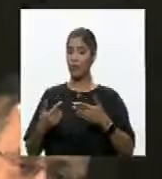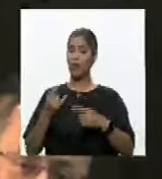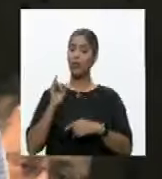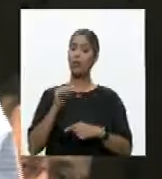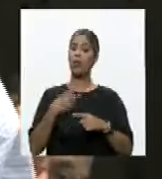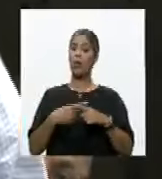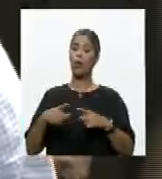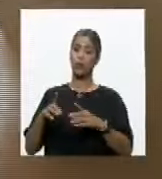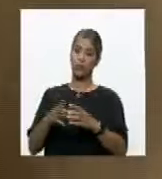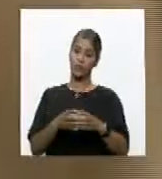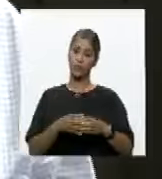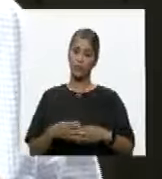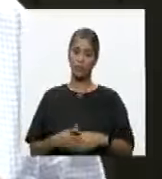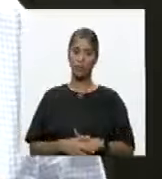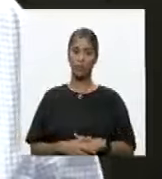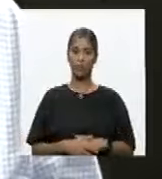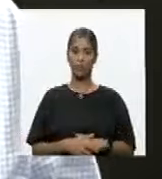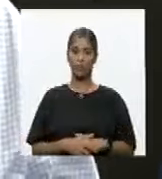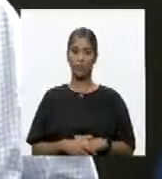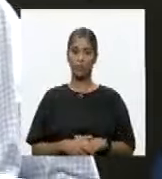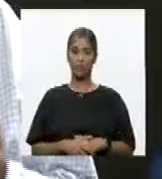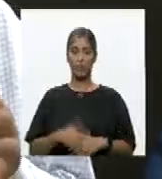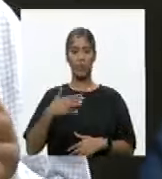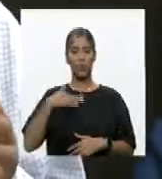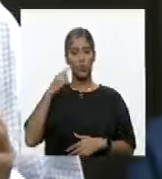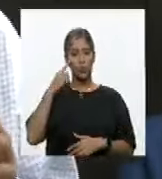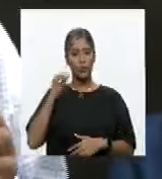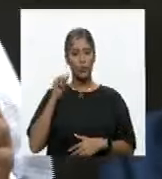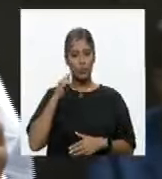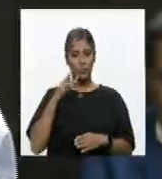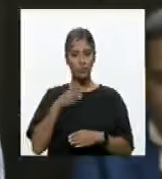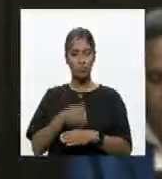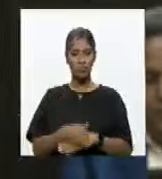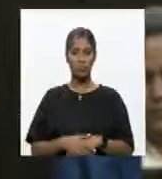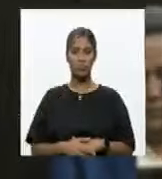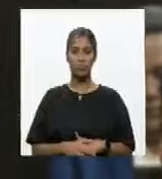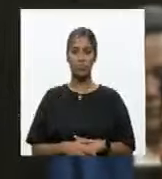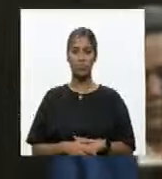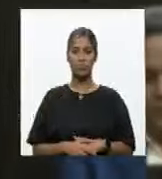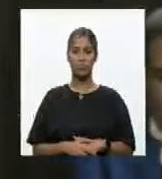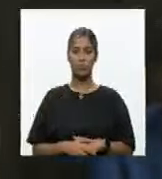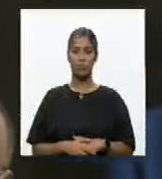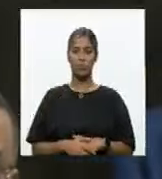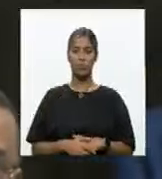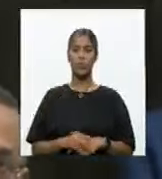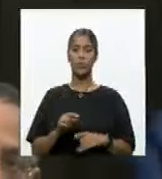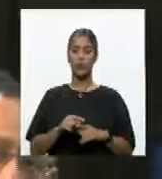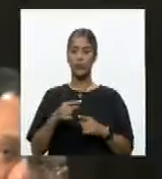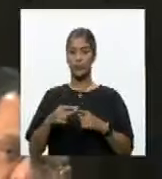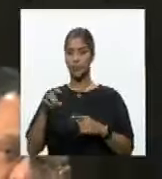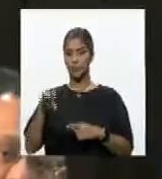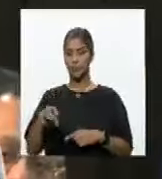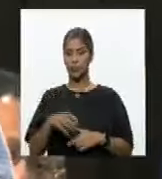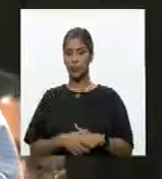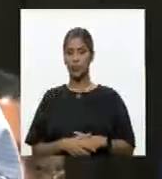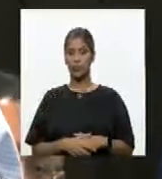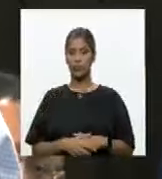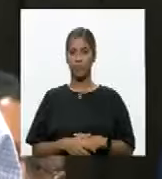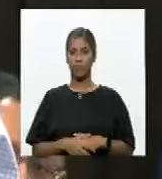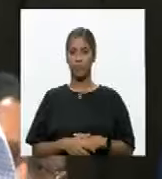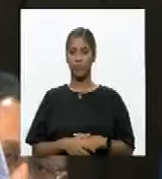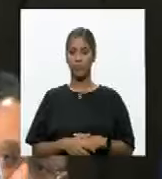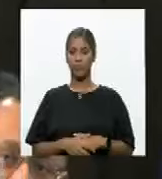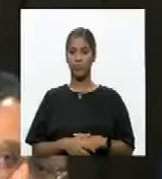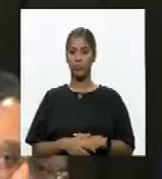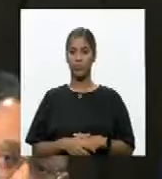otros sectores. Yo una vez venía por Apartaderos, veníamos de una